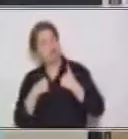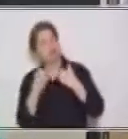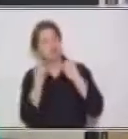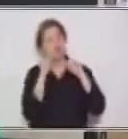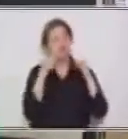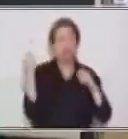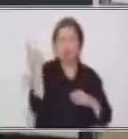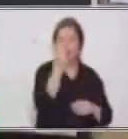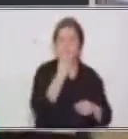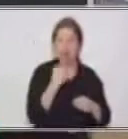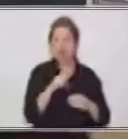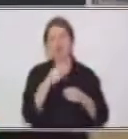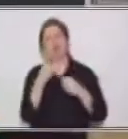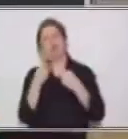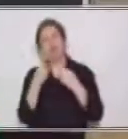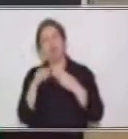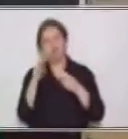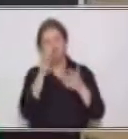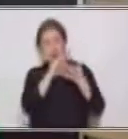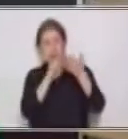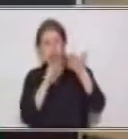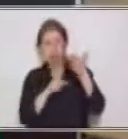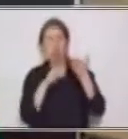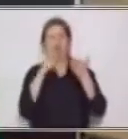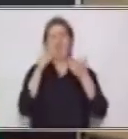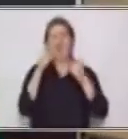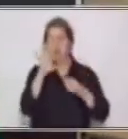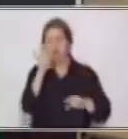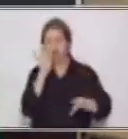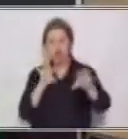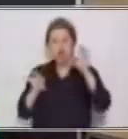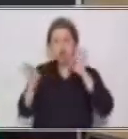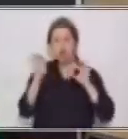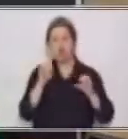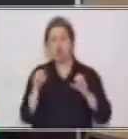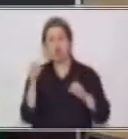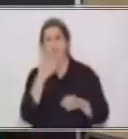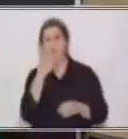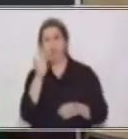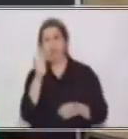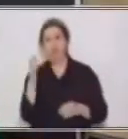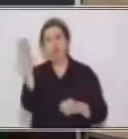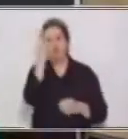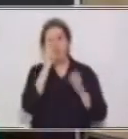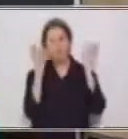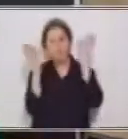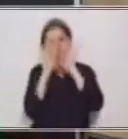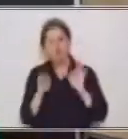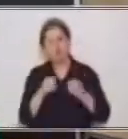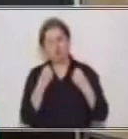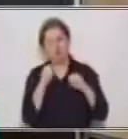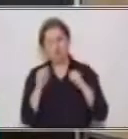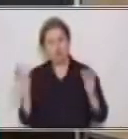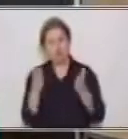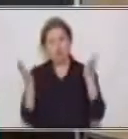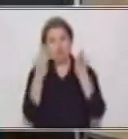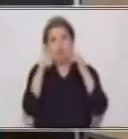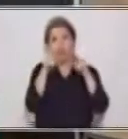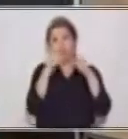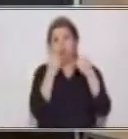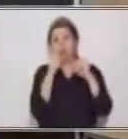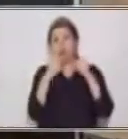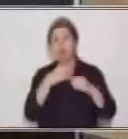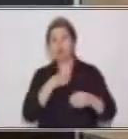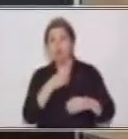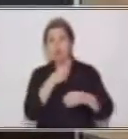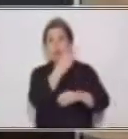operaciones, revisándolas, leyéndolas y escogiendo el mejor método para solucionarlas. Te animo a que crees tus propias